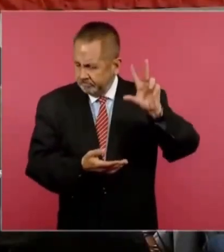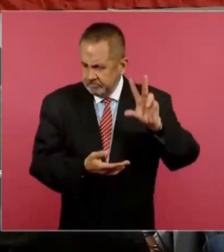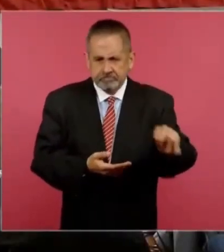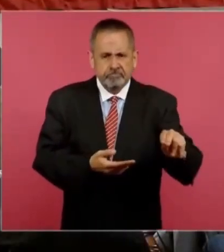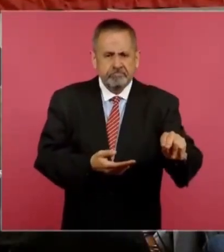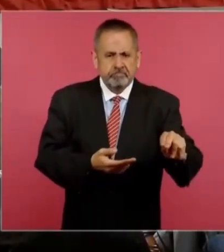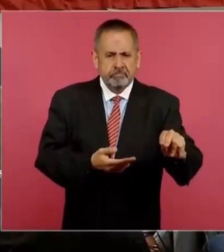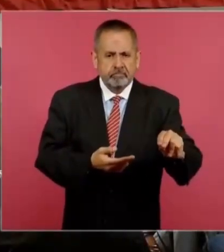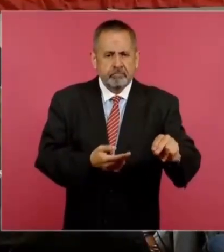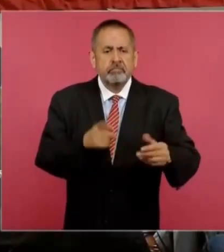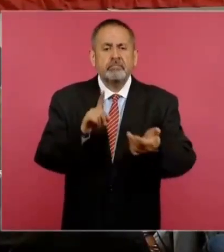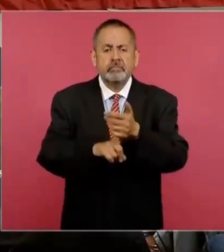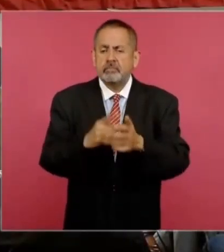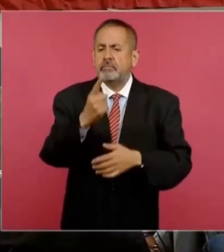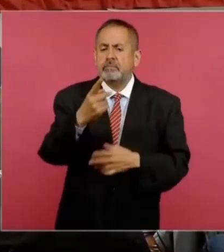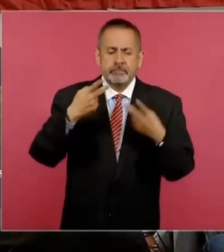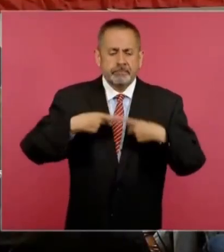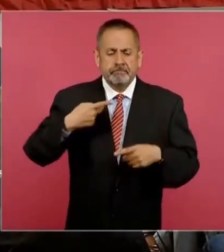Solo un traidor